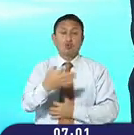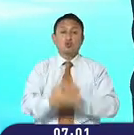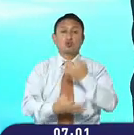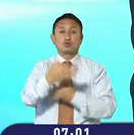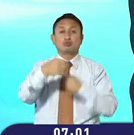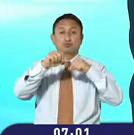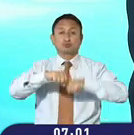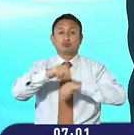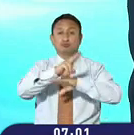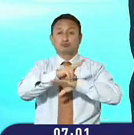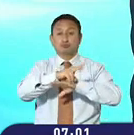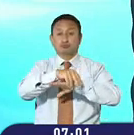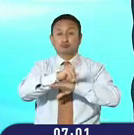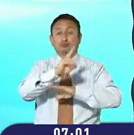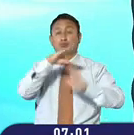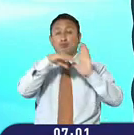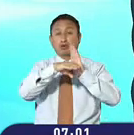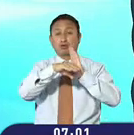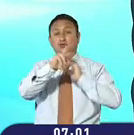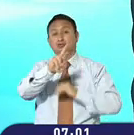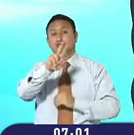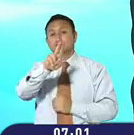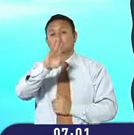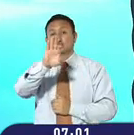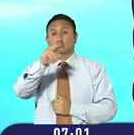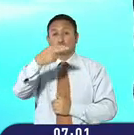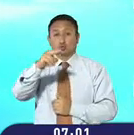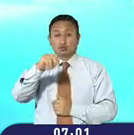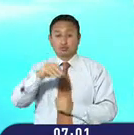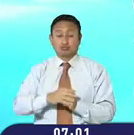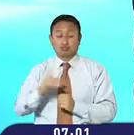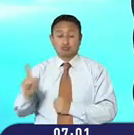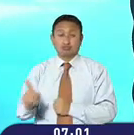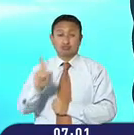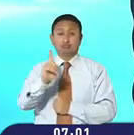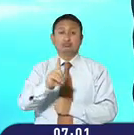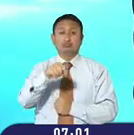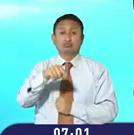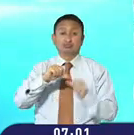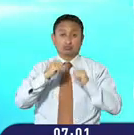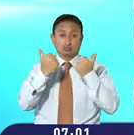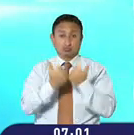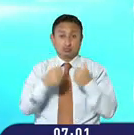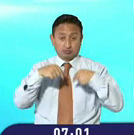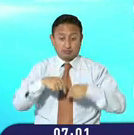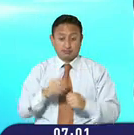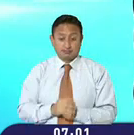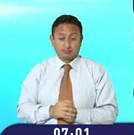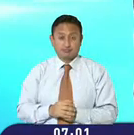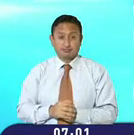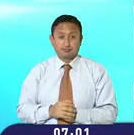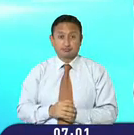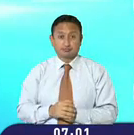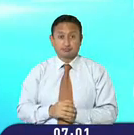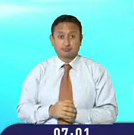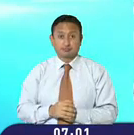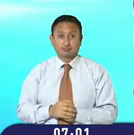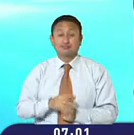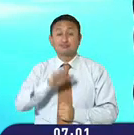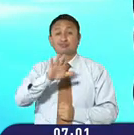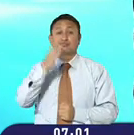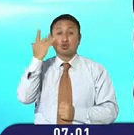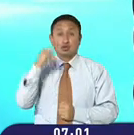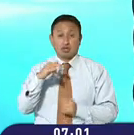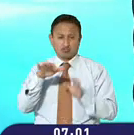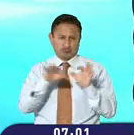superintendente de bancos Ruth Arregui. La misma deberá comparecer en el legislativo en el periodo máximo de 5 días.